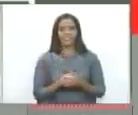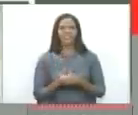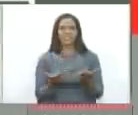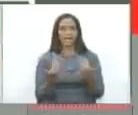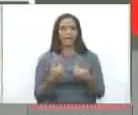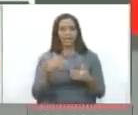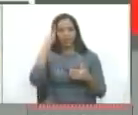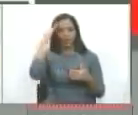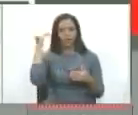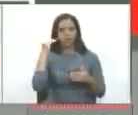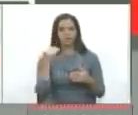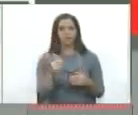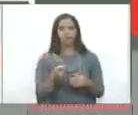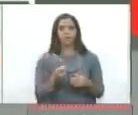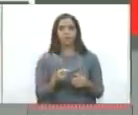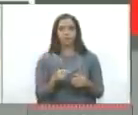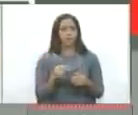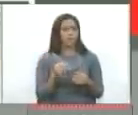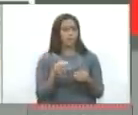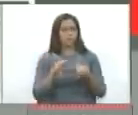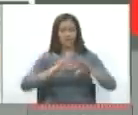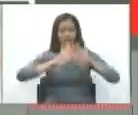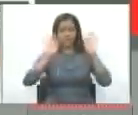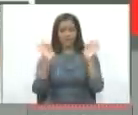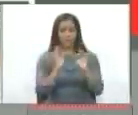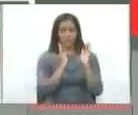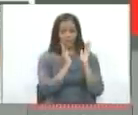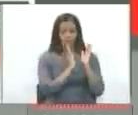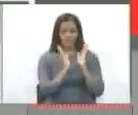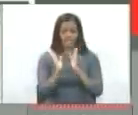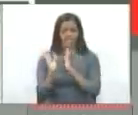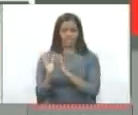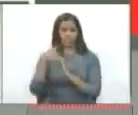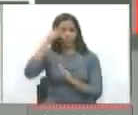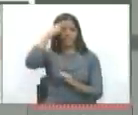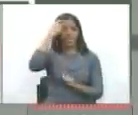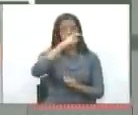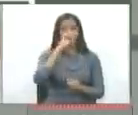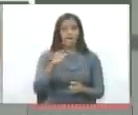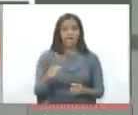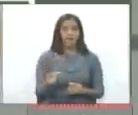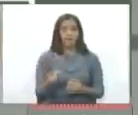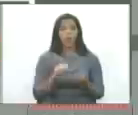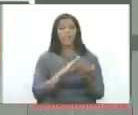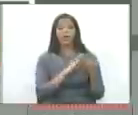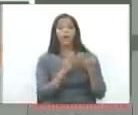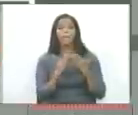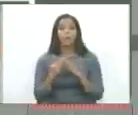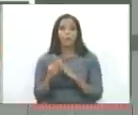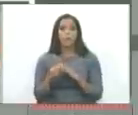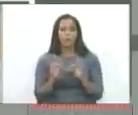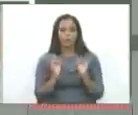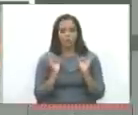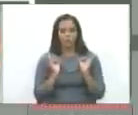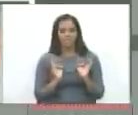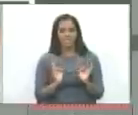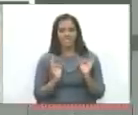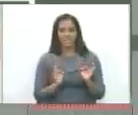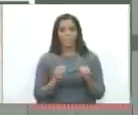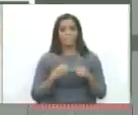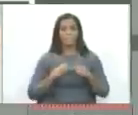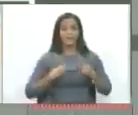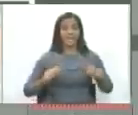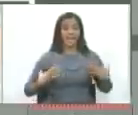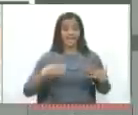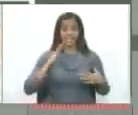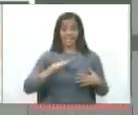Corea? Presidente, un nivel de organización popular del pueblo, en comunas, al detalle. Blanca estaba